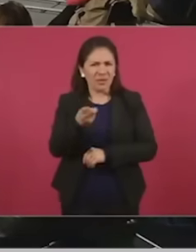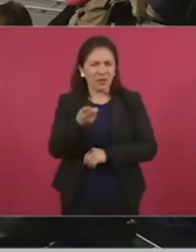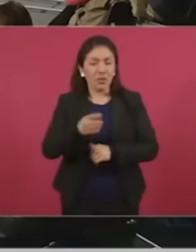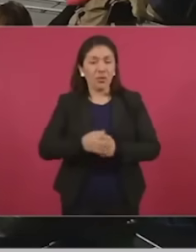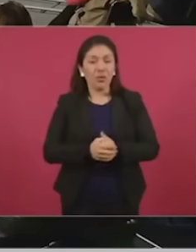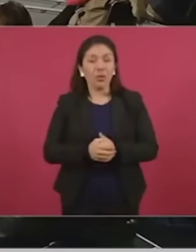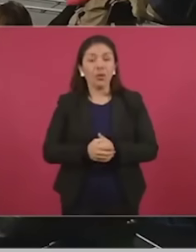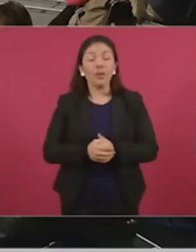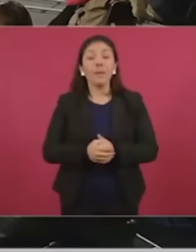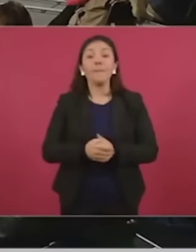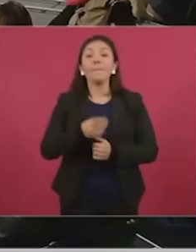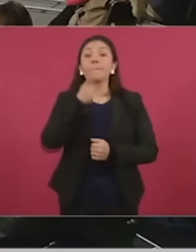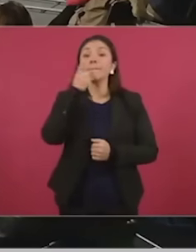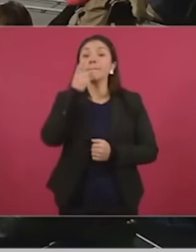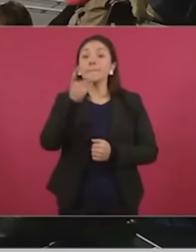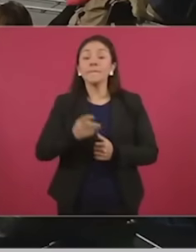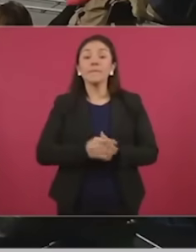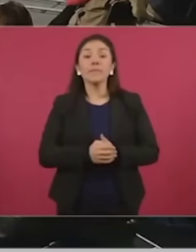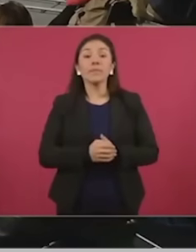los mismos